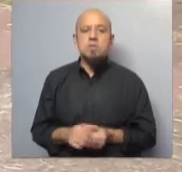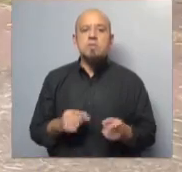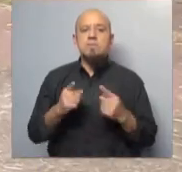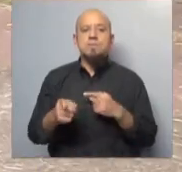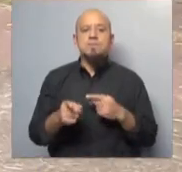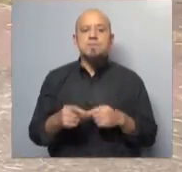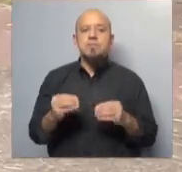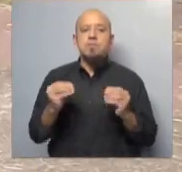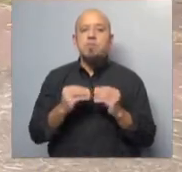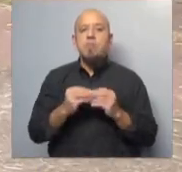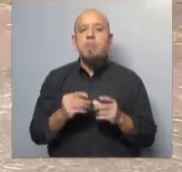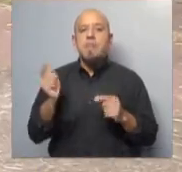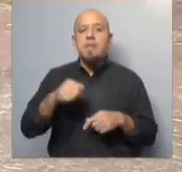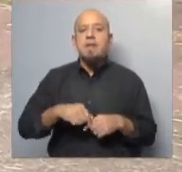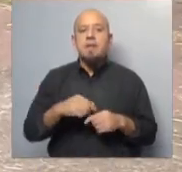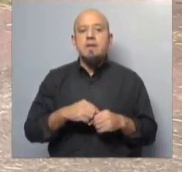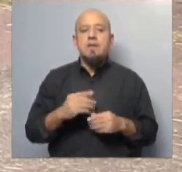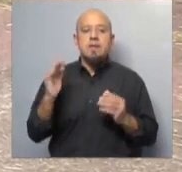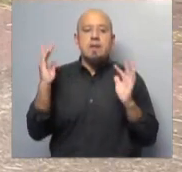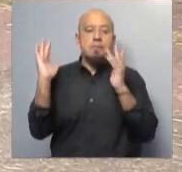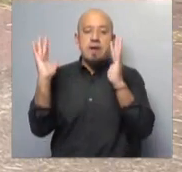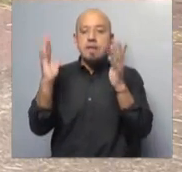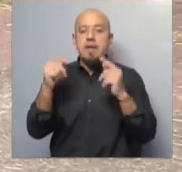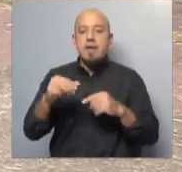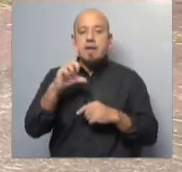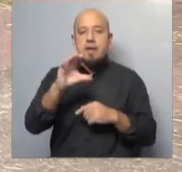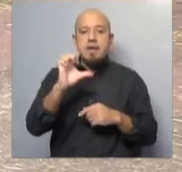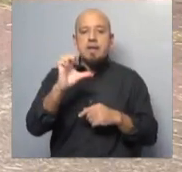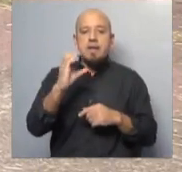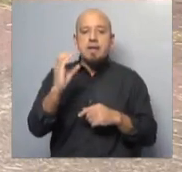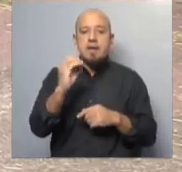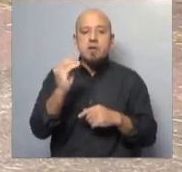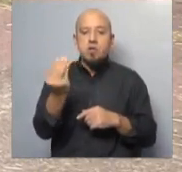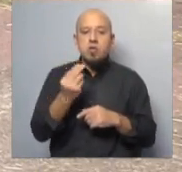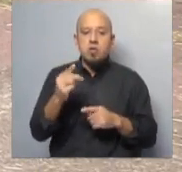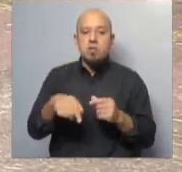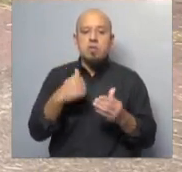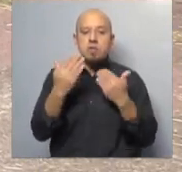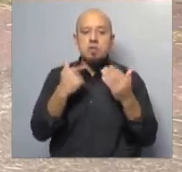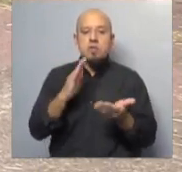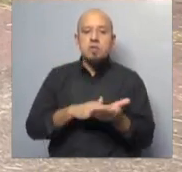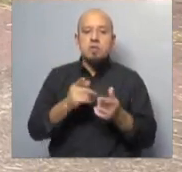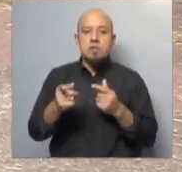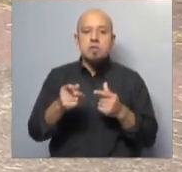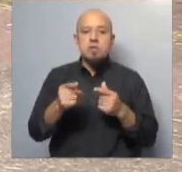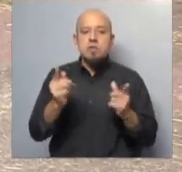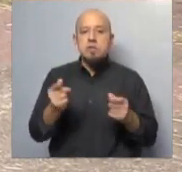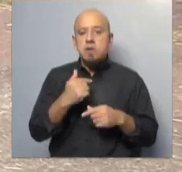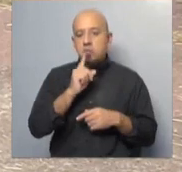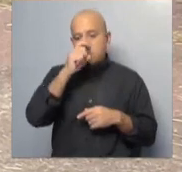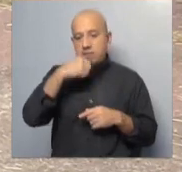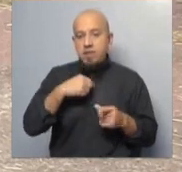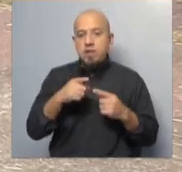Dani, con la asistencia de Mauro, nos vinimos hasta el Parque Lecoq con Mirá Montevideo. ¿Por qué? Porque vamos a hablar del Montevideo silvestre, pero no del